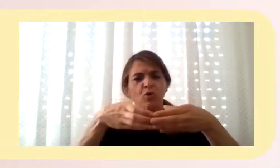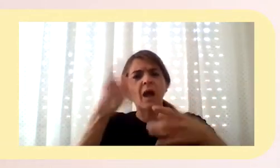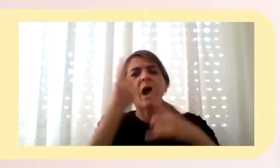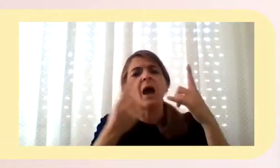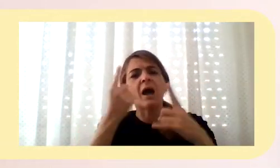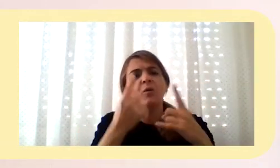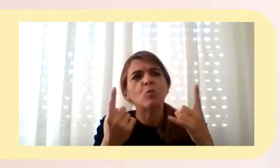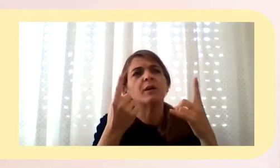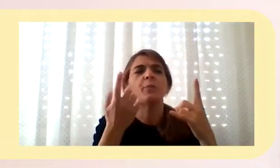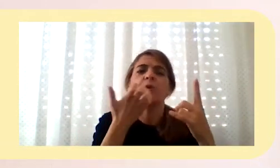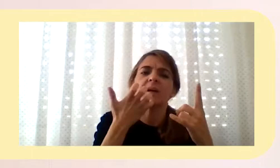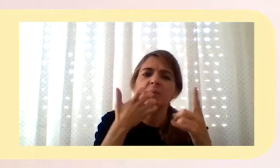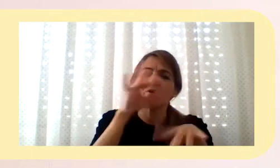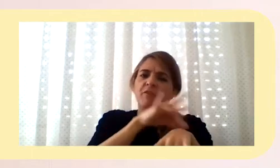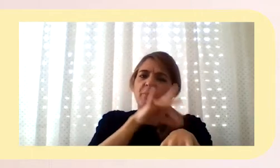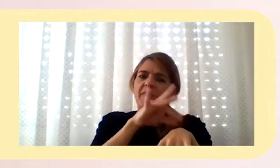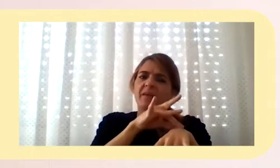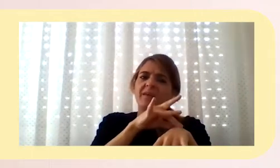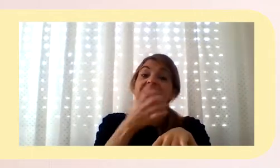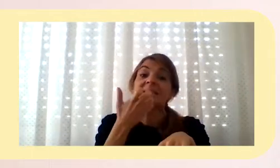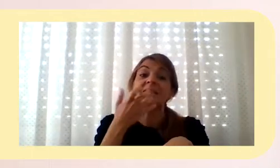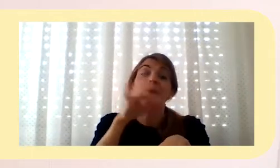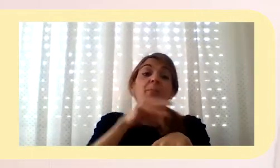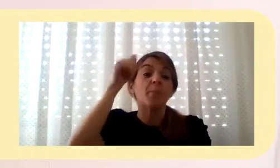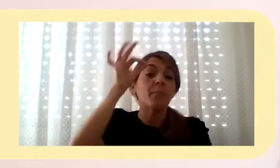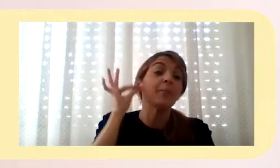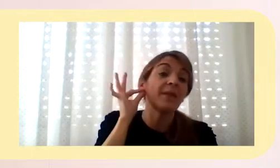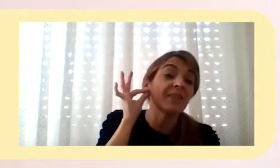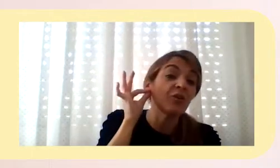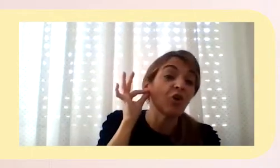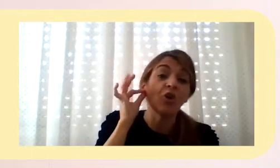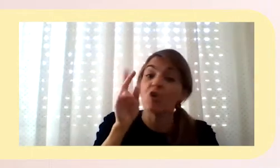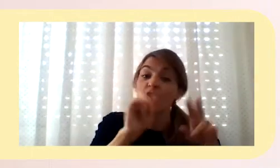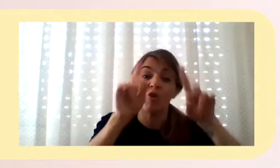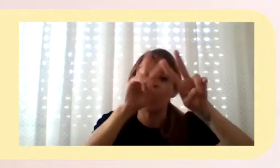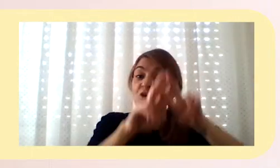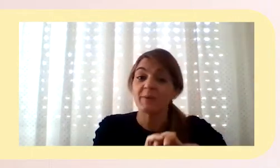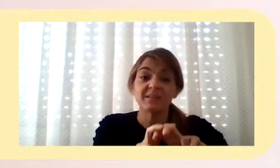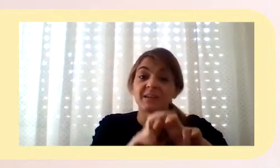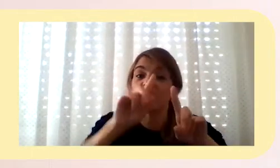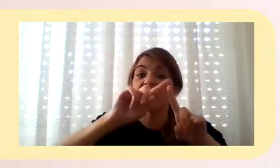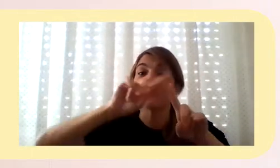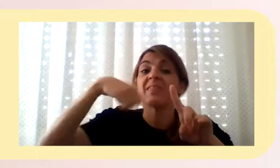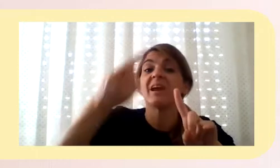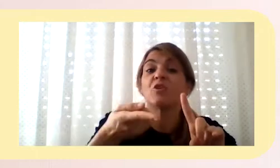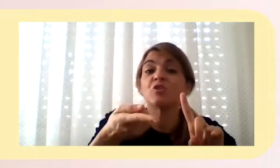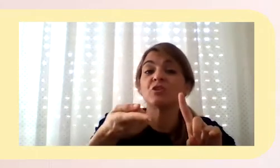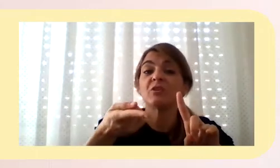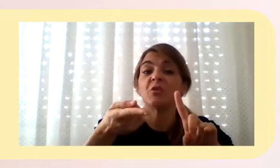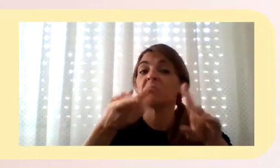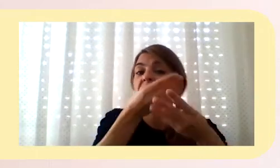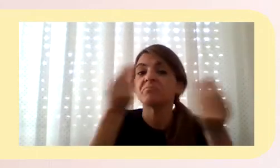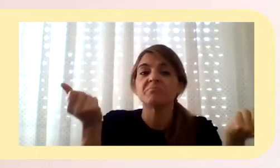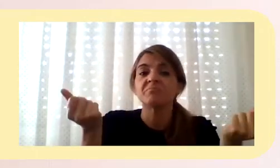patologías en las que si los médicos y las médicas no investigan, el diagnóstico puede pasar completamente